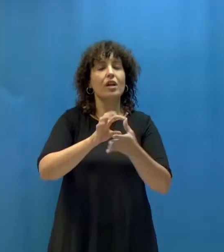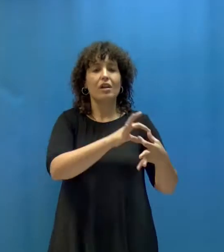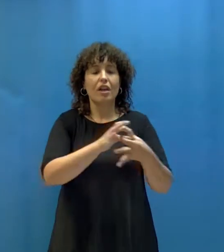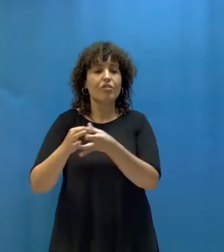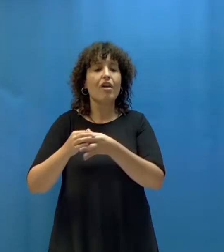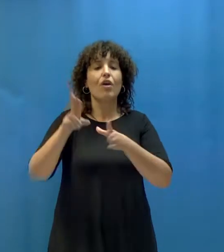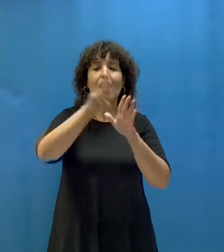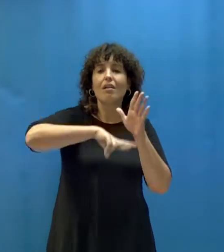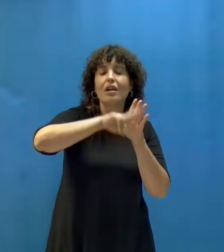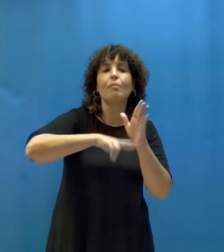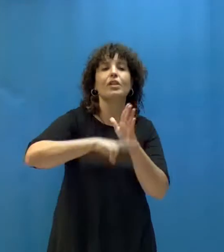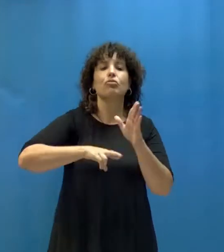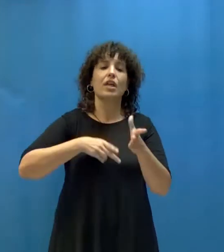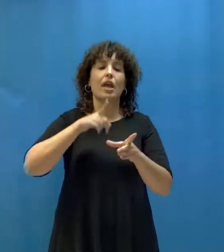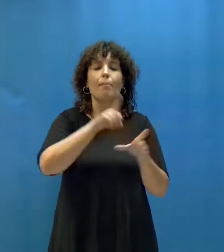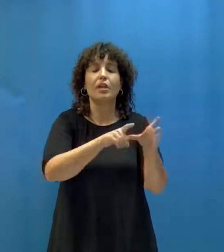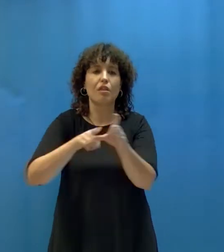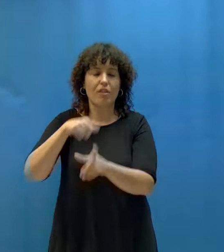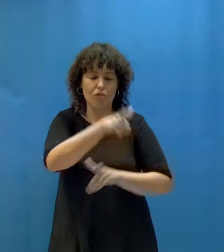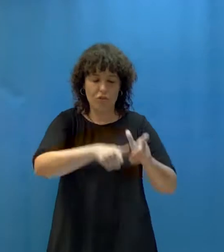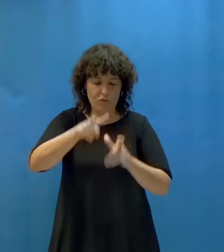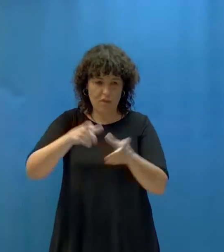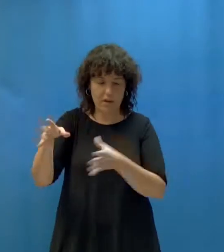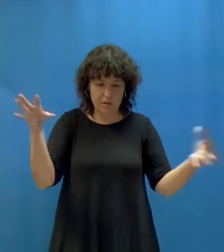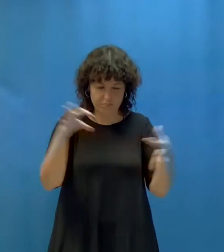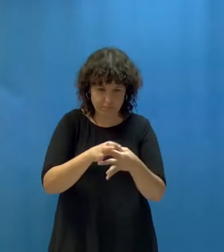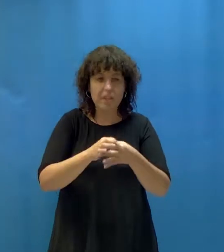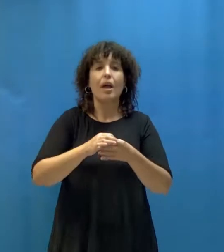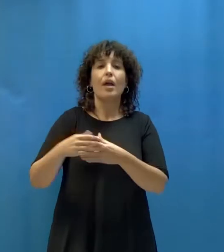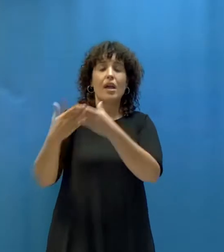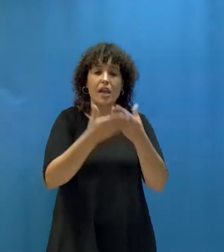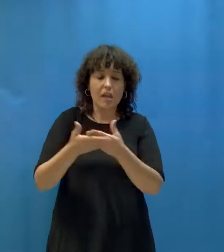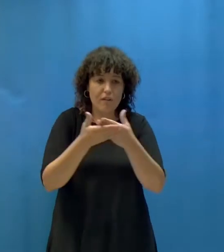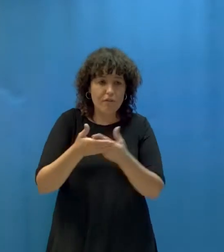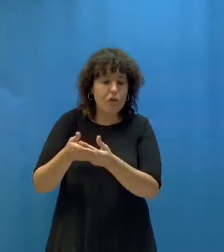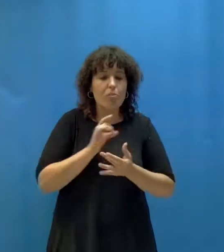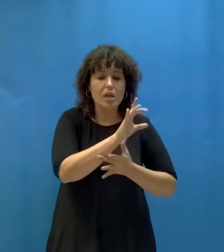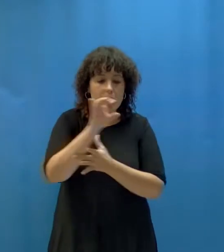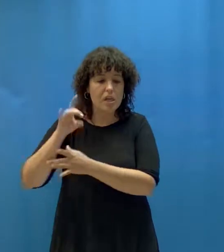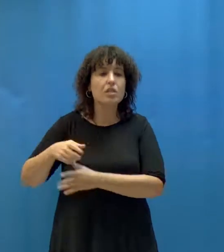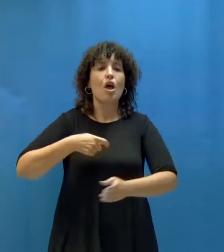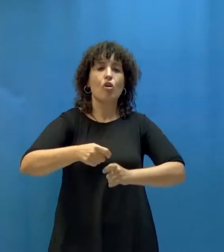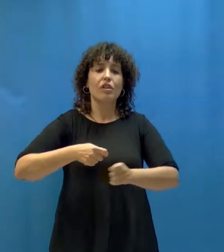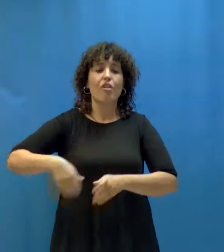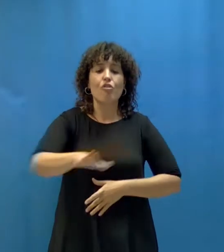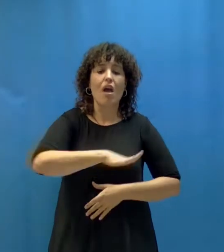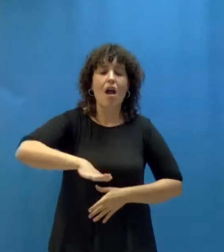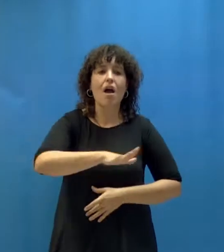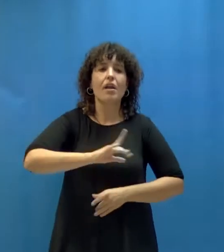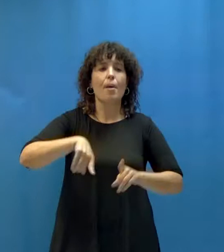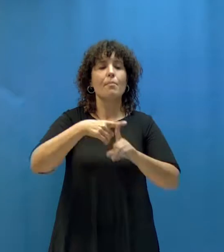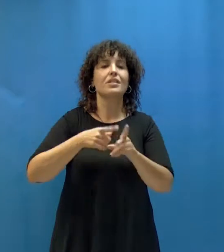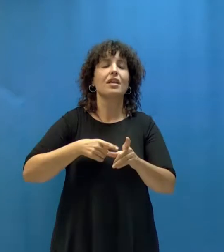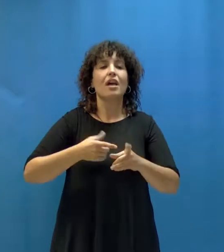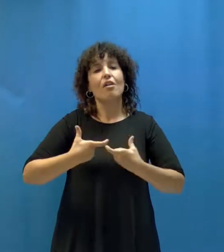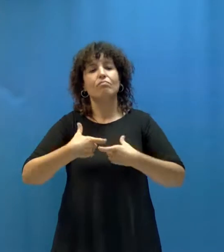Municipal de Participación Ciudadana. Y se han emitido también los informes preceptivos, tanto del coordinador del área, de la asesoría jurídica y la sección de control